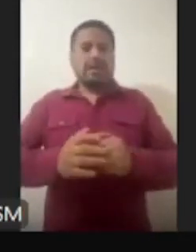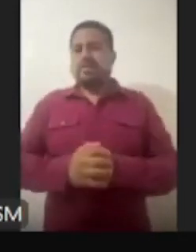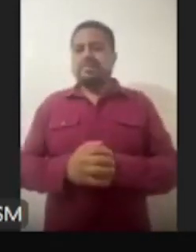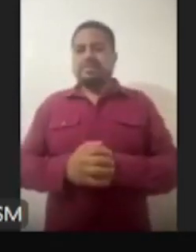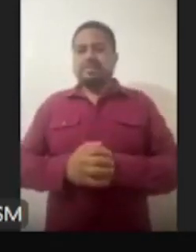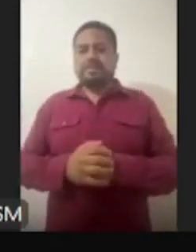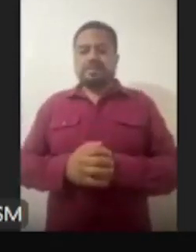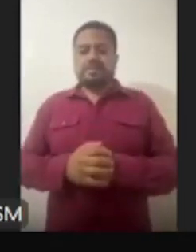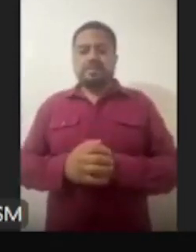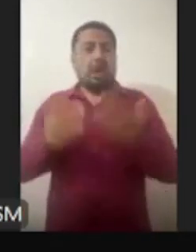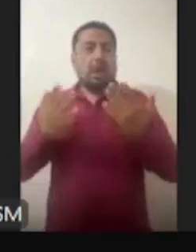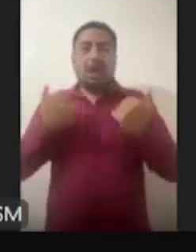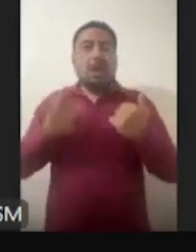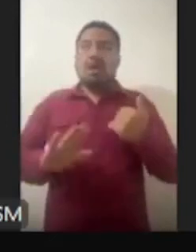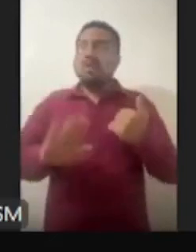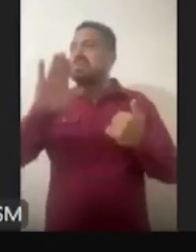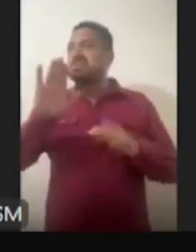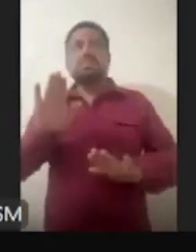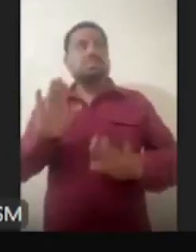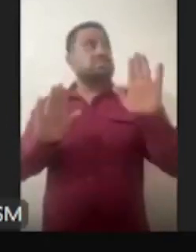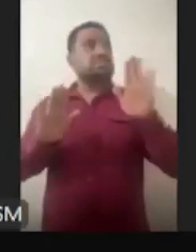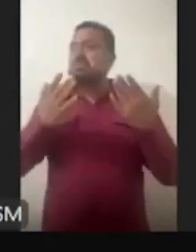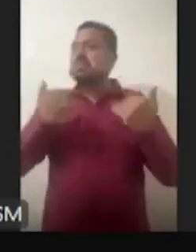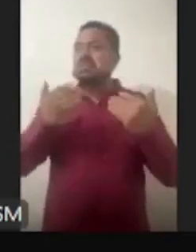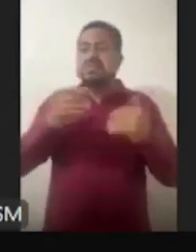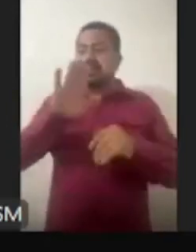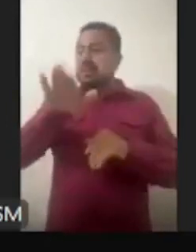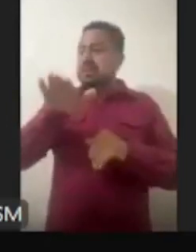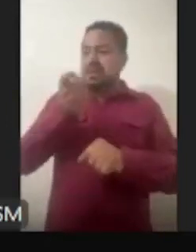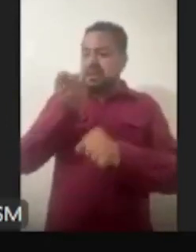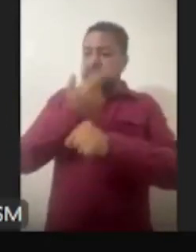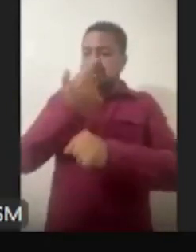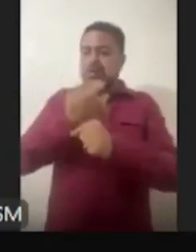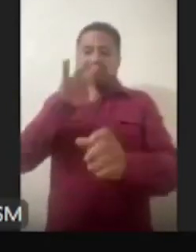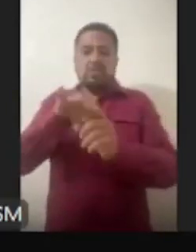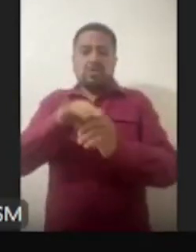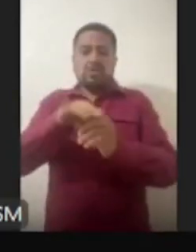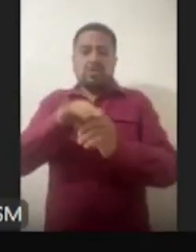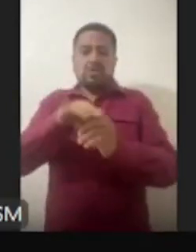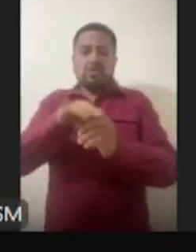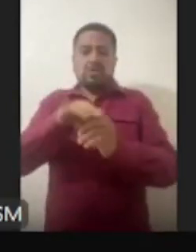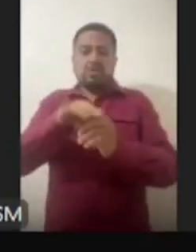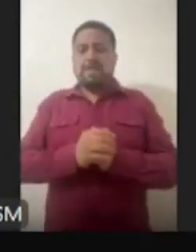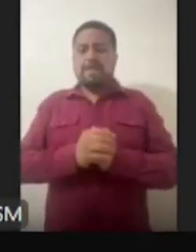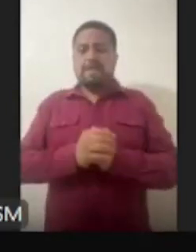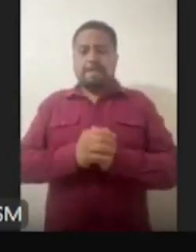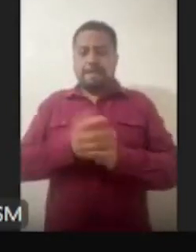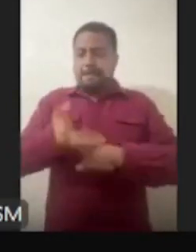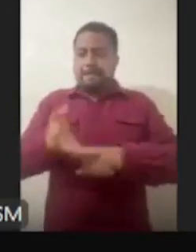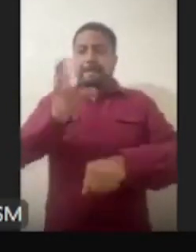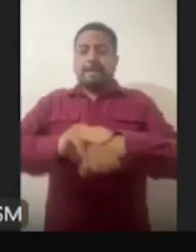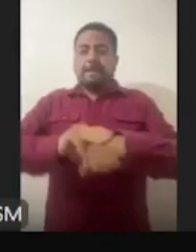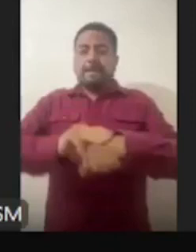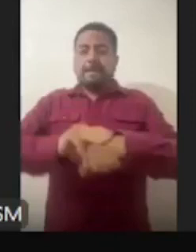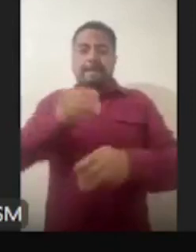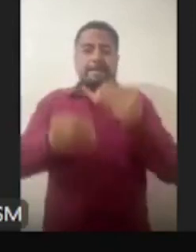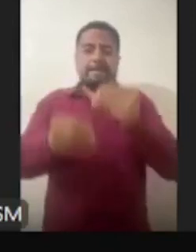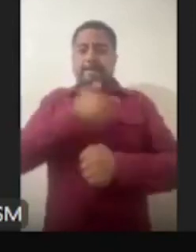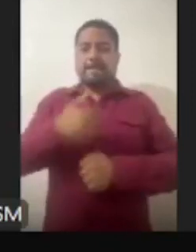habiendo comentarios al respecto, secretario, tome la votación, por favor. Con su autorización, magistrada presidenta, magistrado José Inés Betancourt